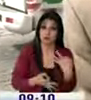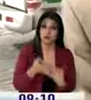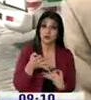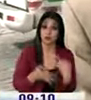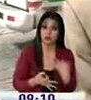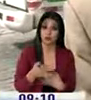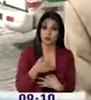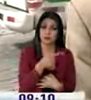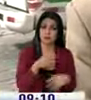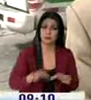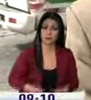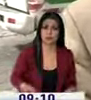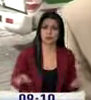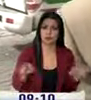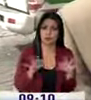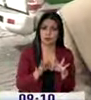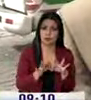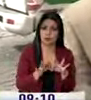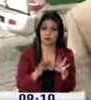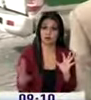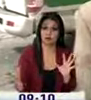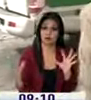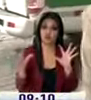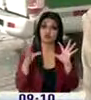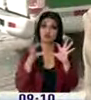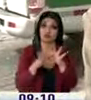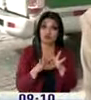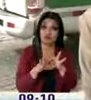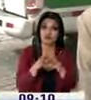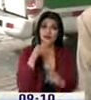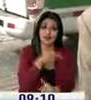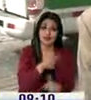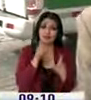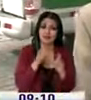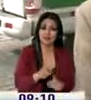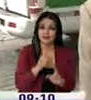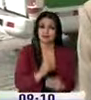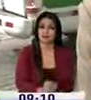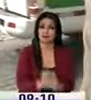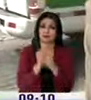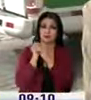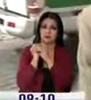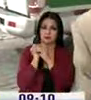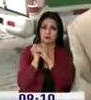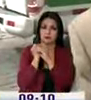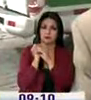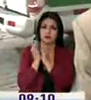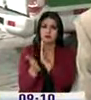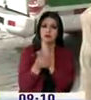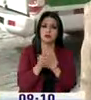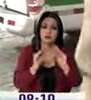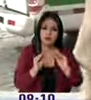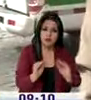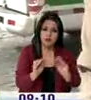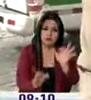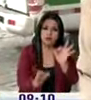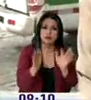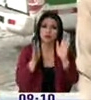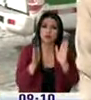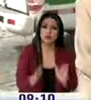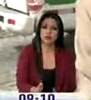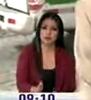Consejo Nacional de la Judicatura, que está integrado al sistema, tiene la obligación de capacitar y luego